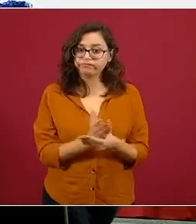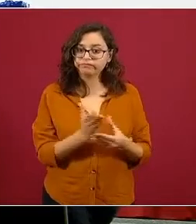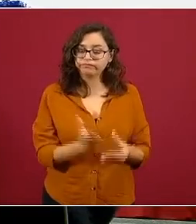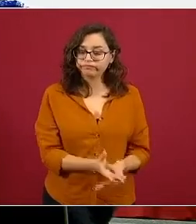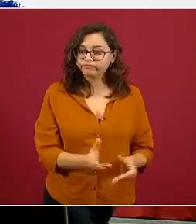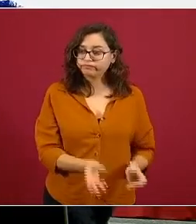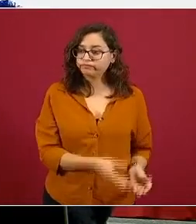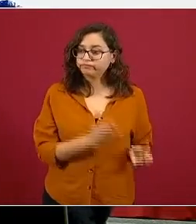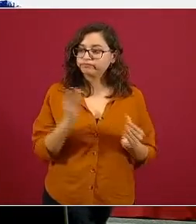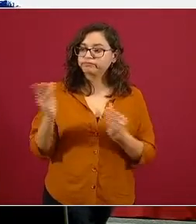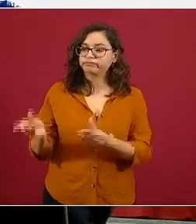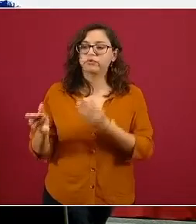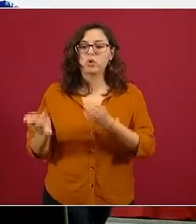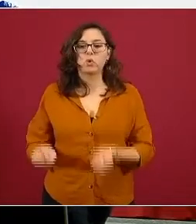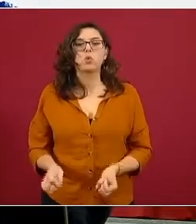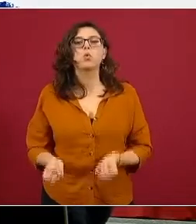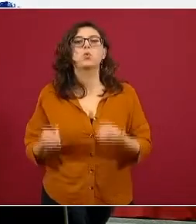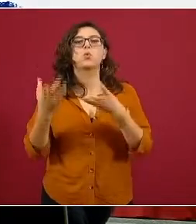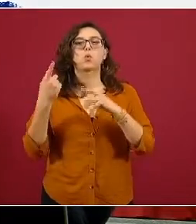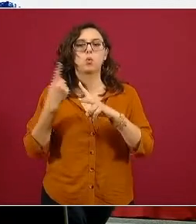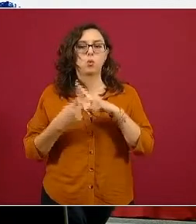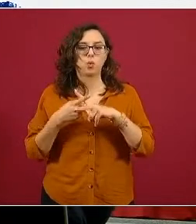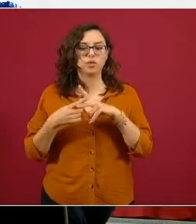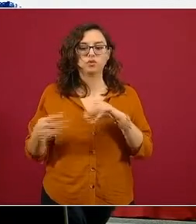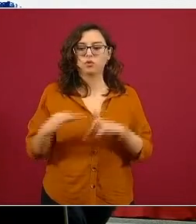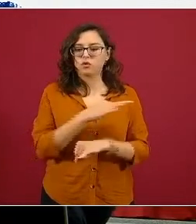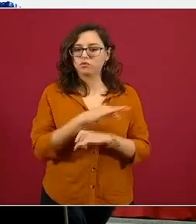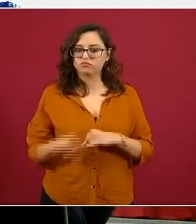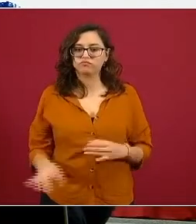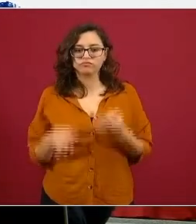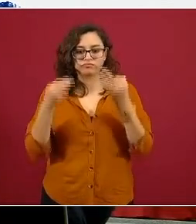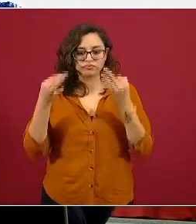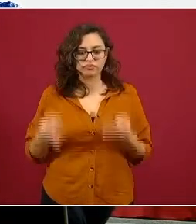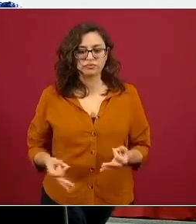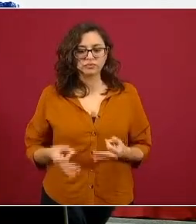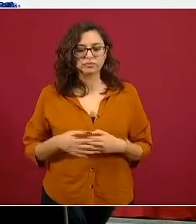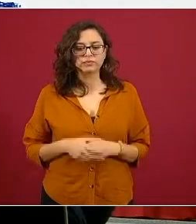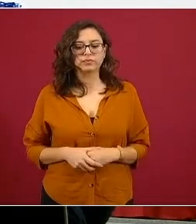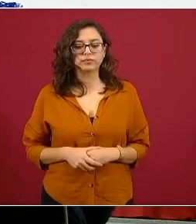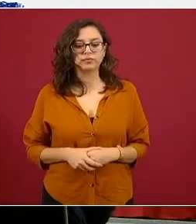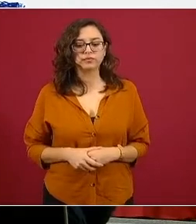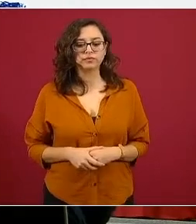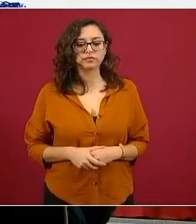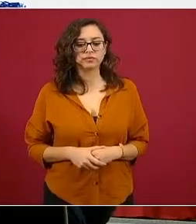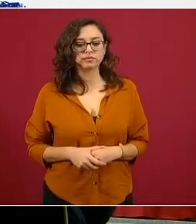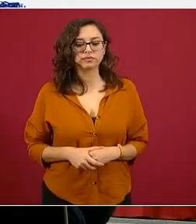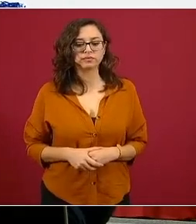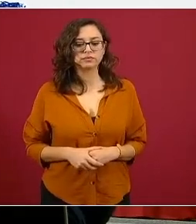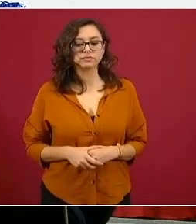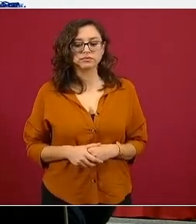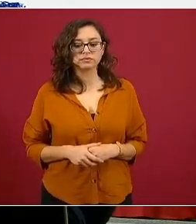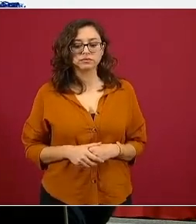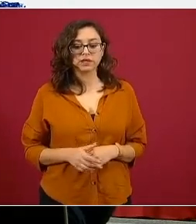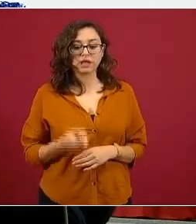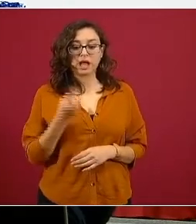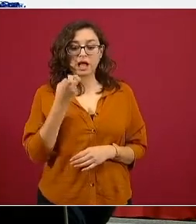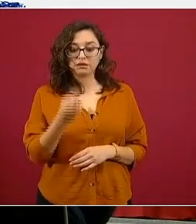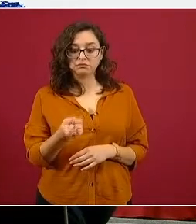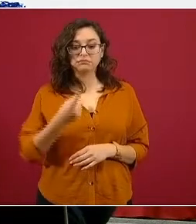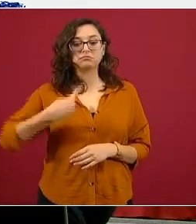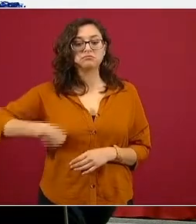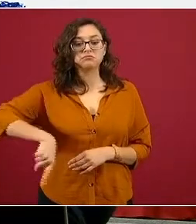determinar las cifras finales oficiales del Buen Fin. O sea que esta numeralia que les damos a conocer